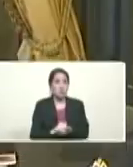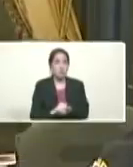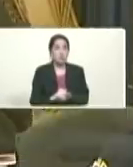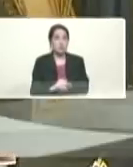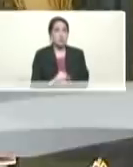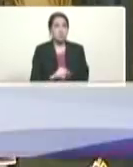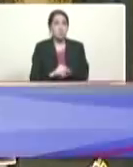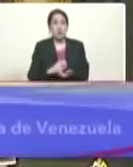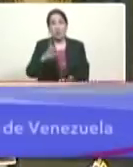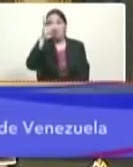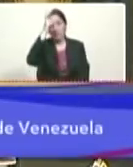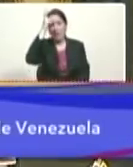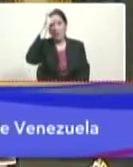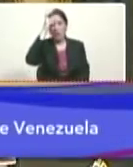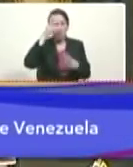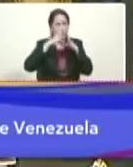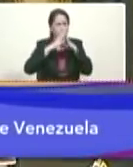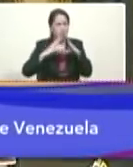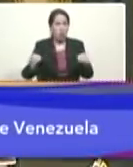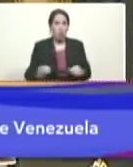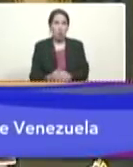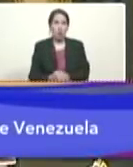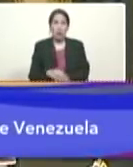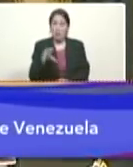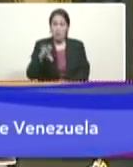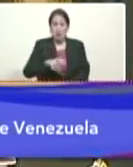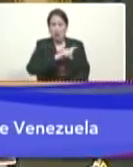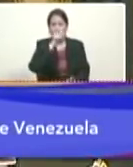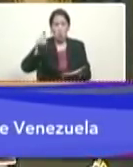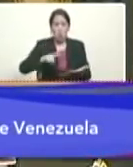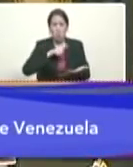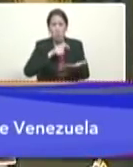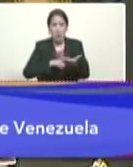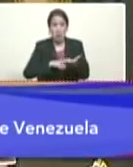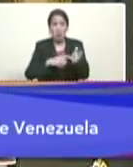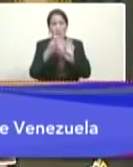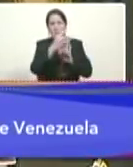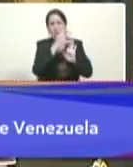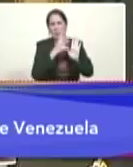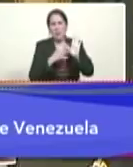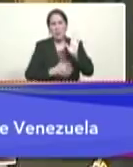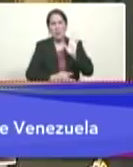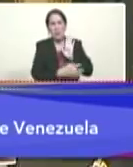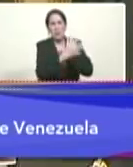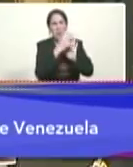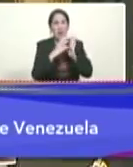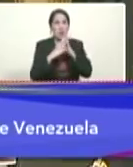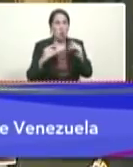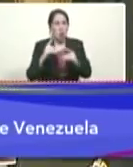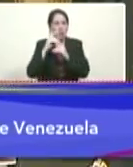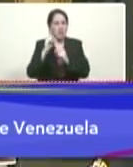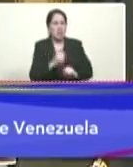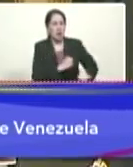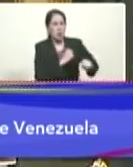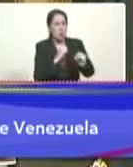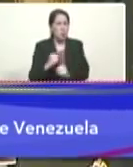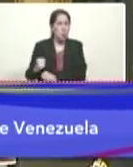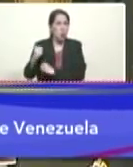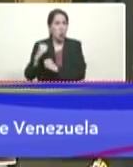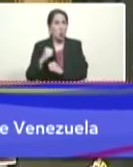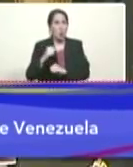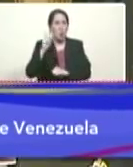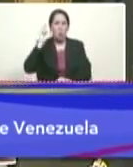falcón en el país entero tú crees no esparta delta amacuro guárico